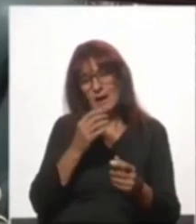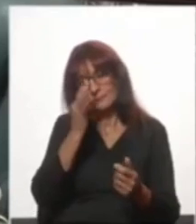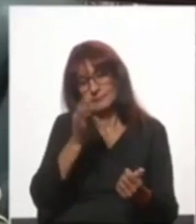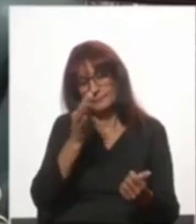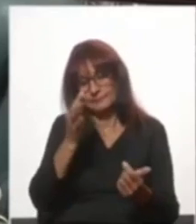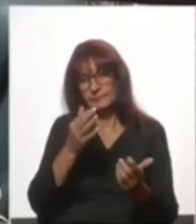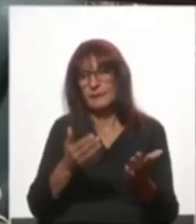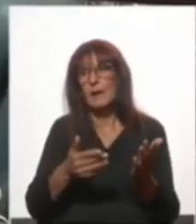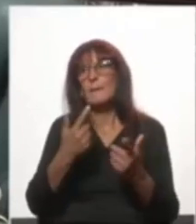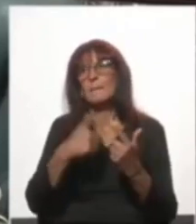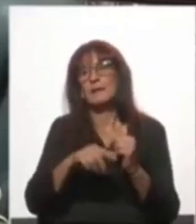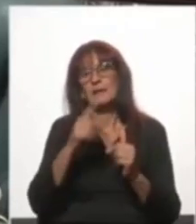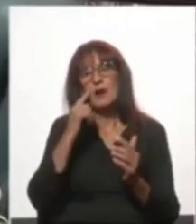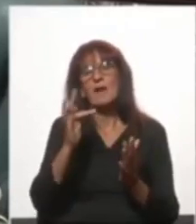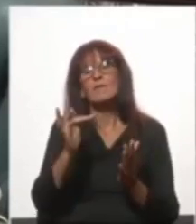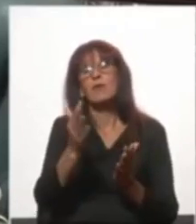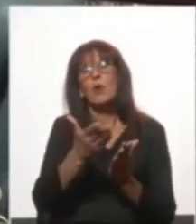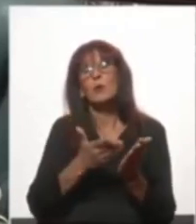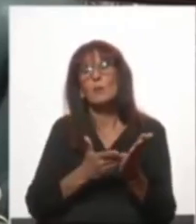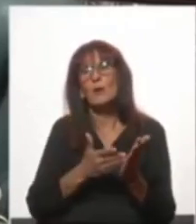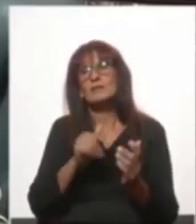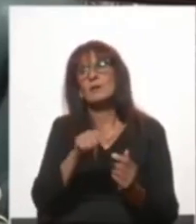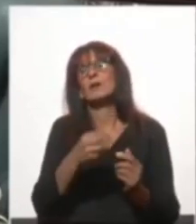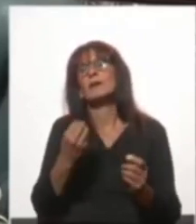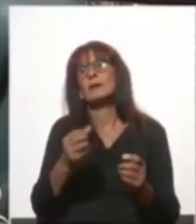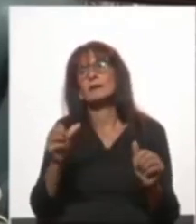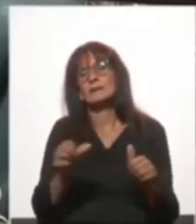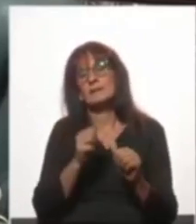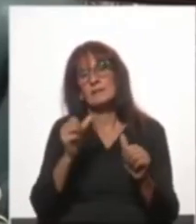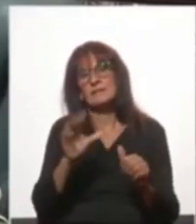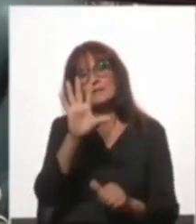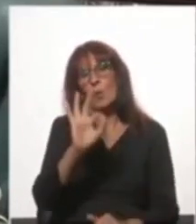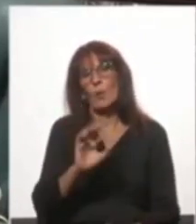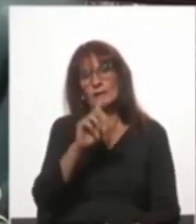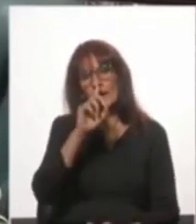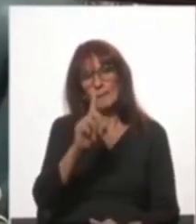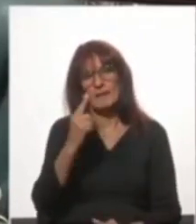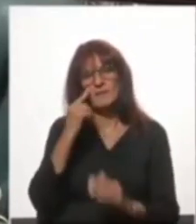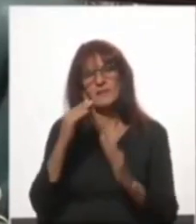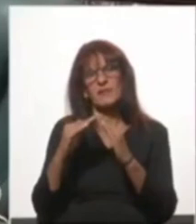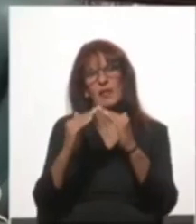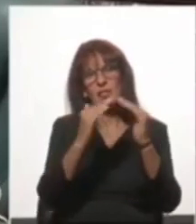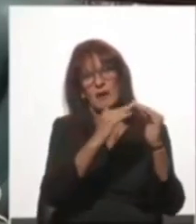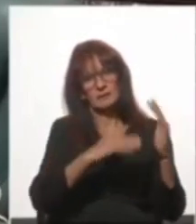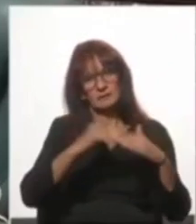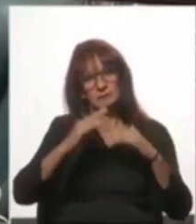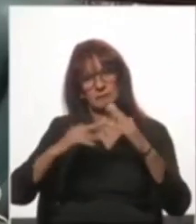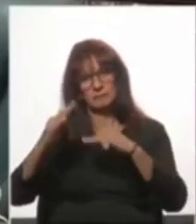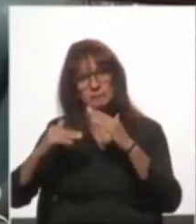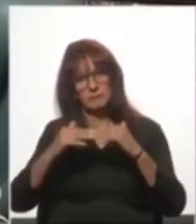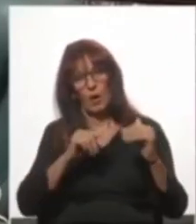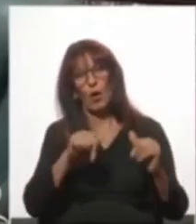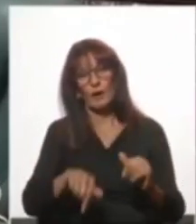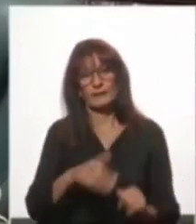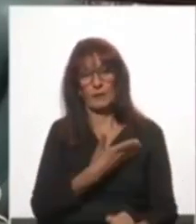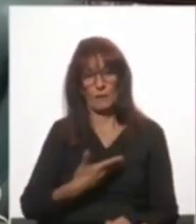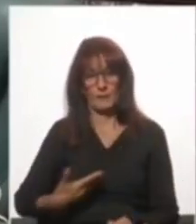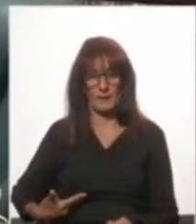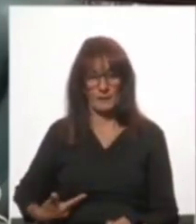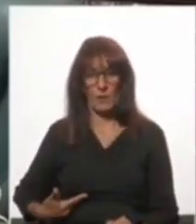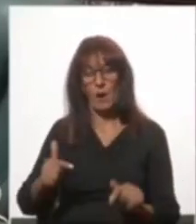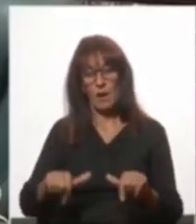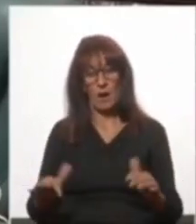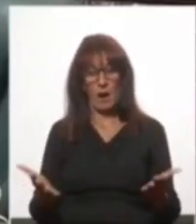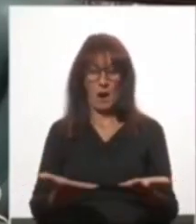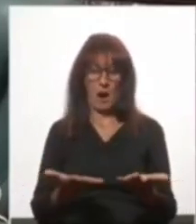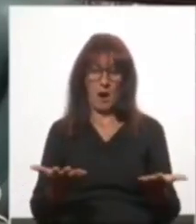simbolizar en la formulación de que se iban a construir 50.000 nuevas viviendas con este gobierno. Y ahora